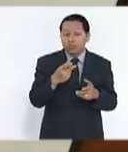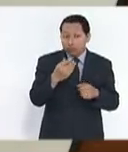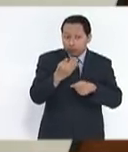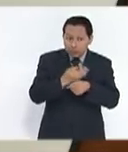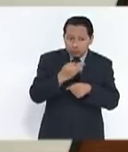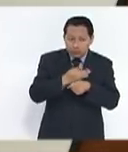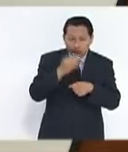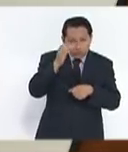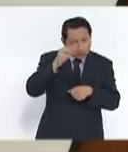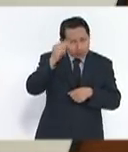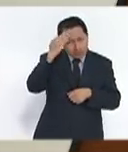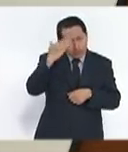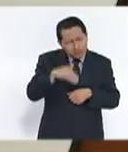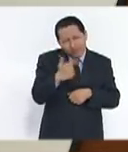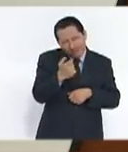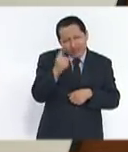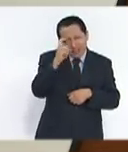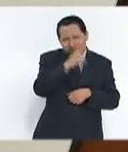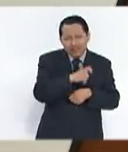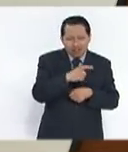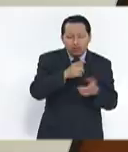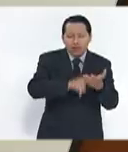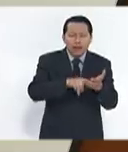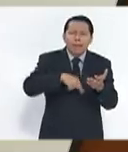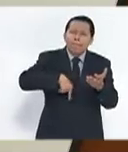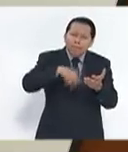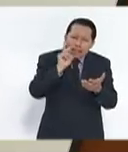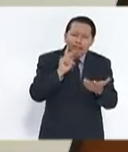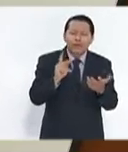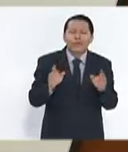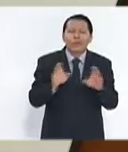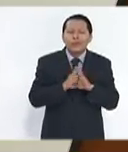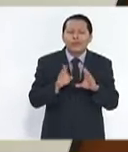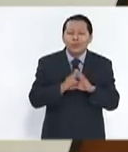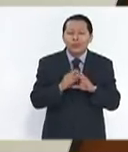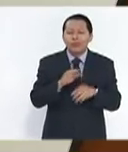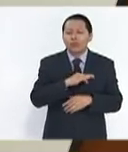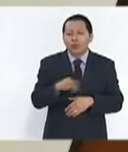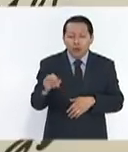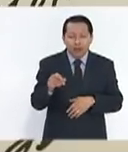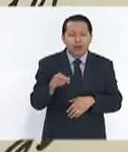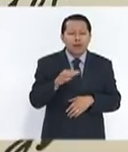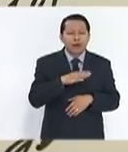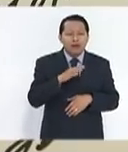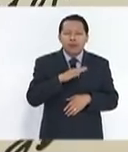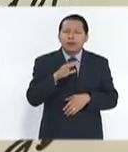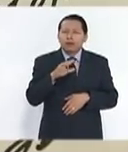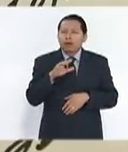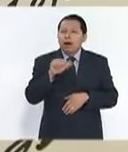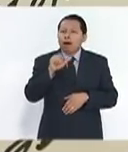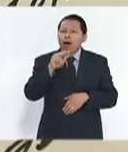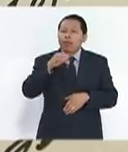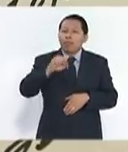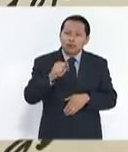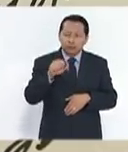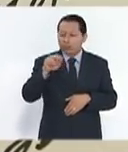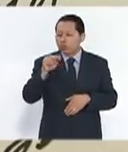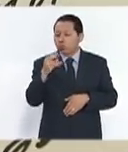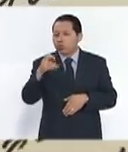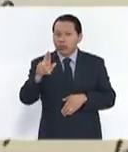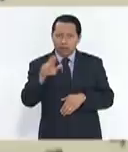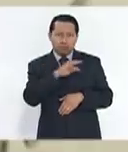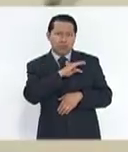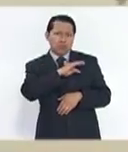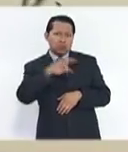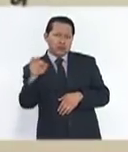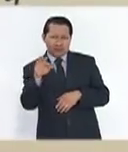difícil internamente? ¿Cómo a pesar de esto puede tener un armamento nuclear amenazante